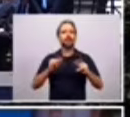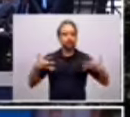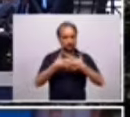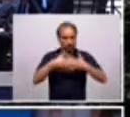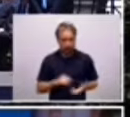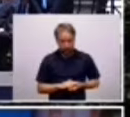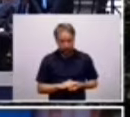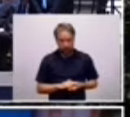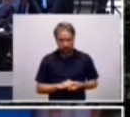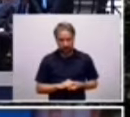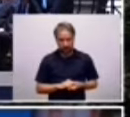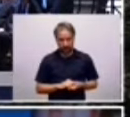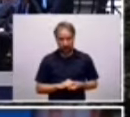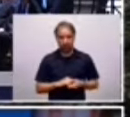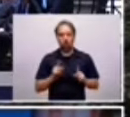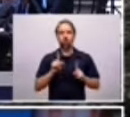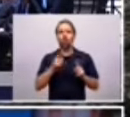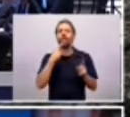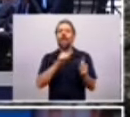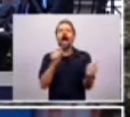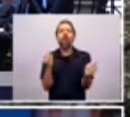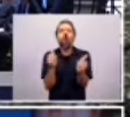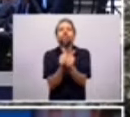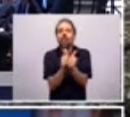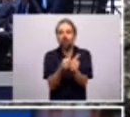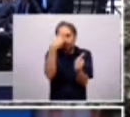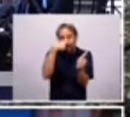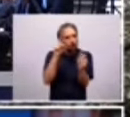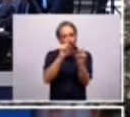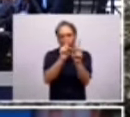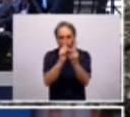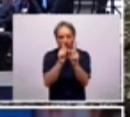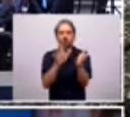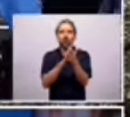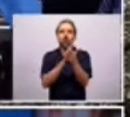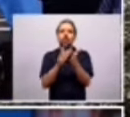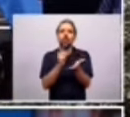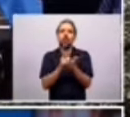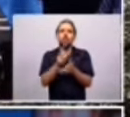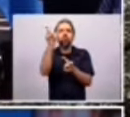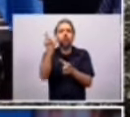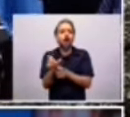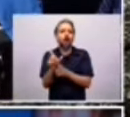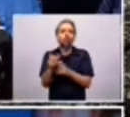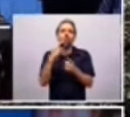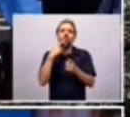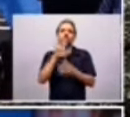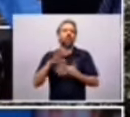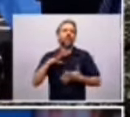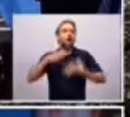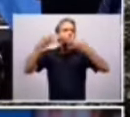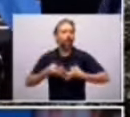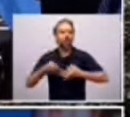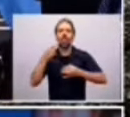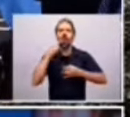la campaña electoral, llevamos muchas discusiones sociales a cierta intelectualidad. No lo estoy diciendo despectivamente. Sí, sí. Quiero decir...